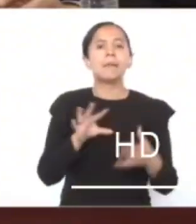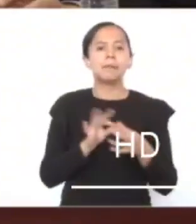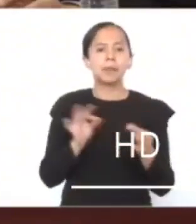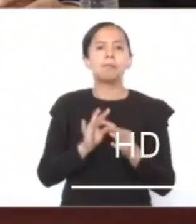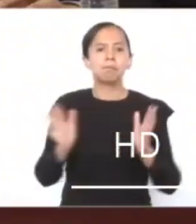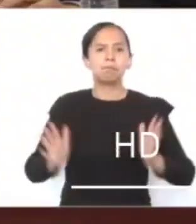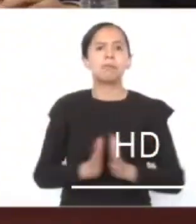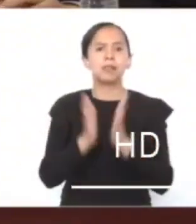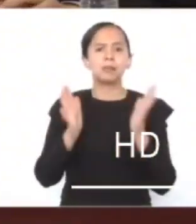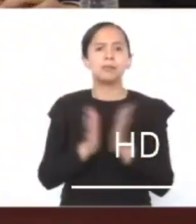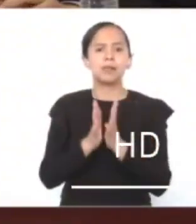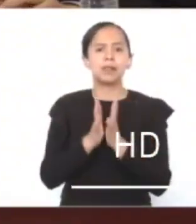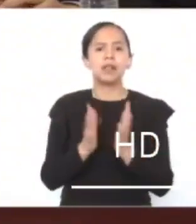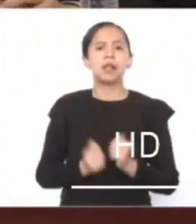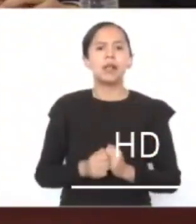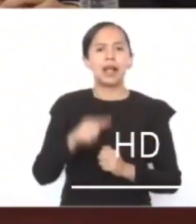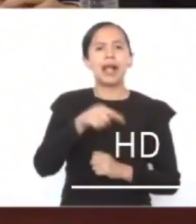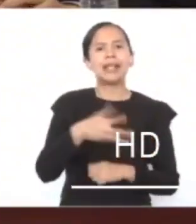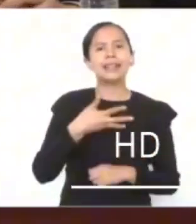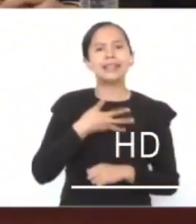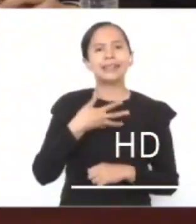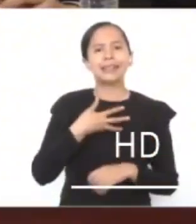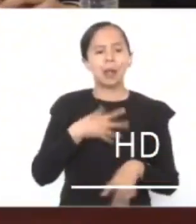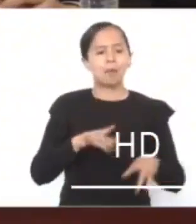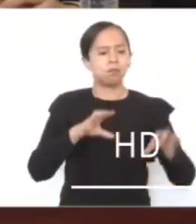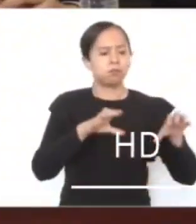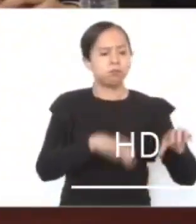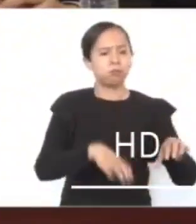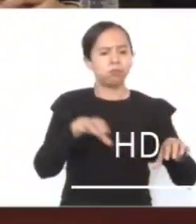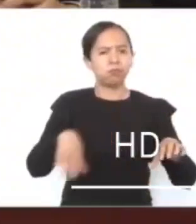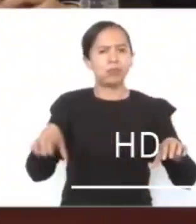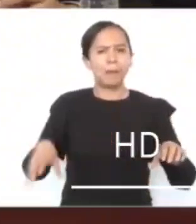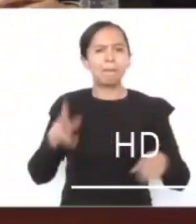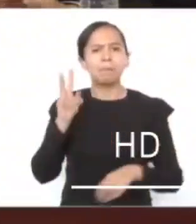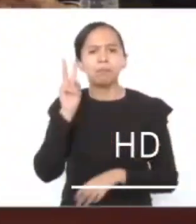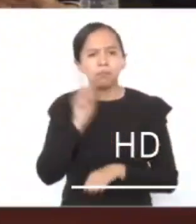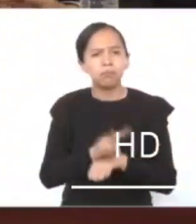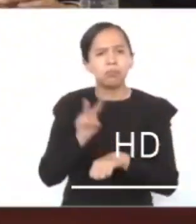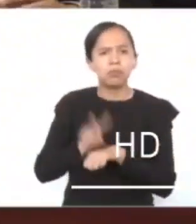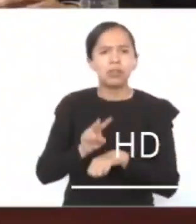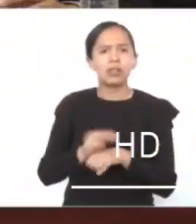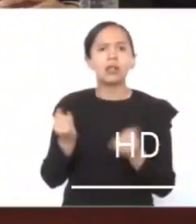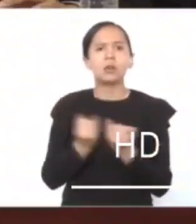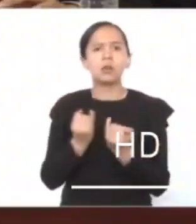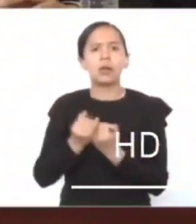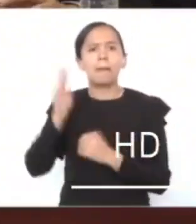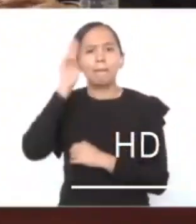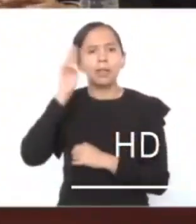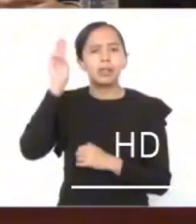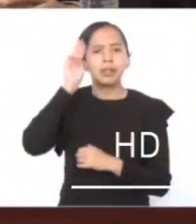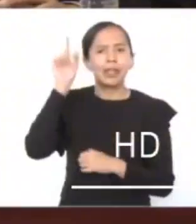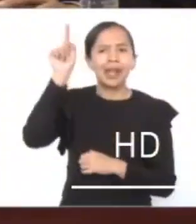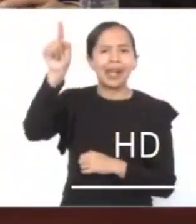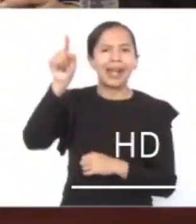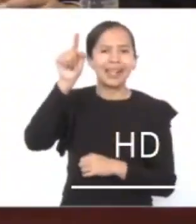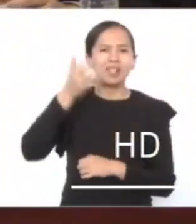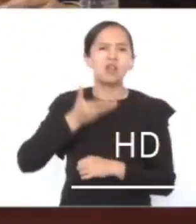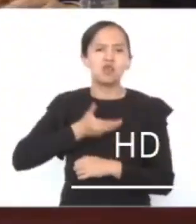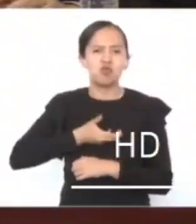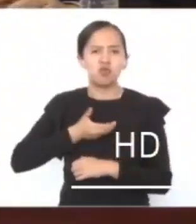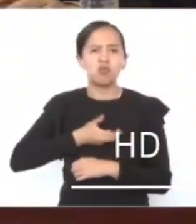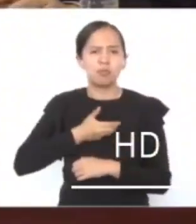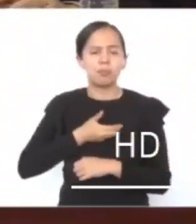también participó con seguridad perimetral. La Marina participó en el simulacro del Zócalo.